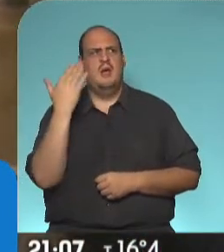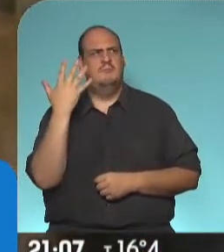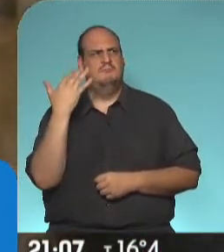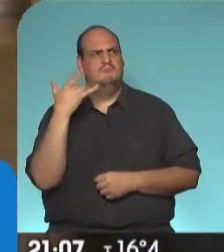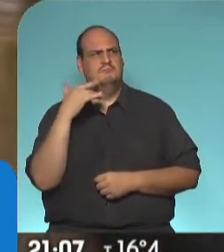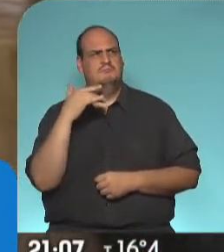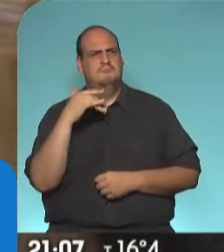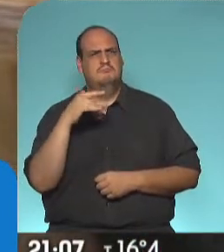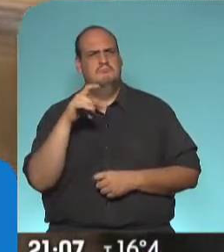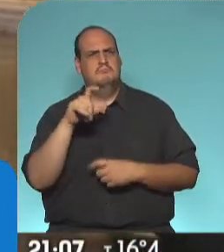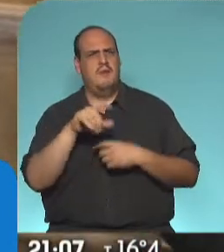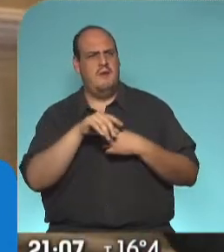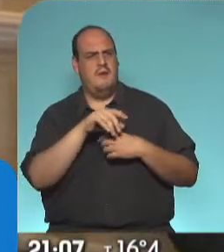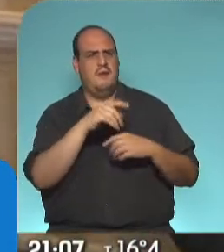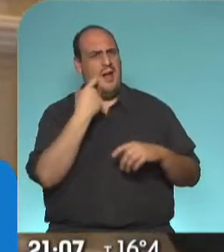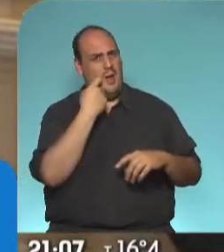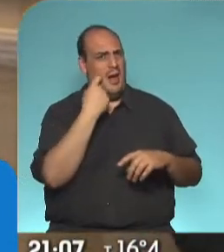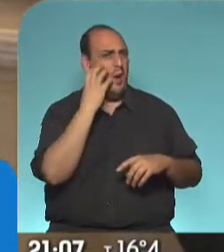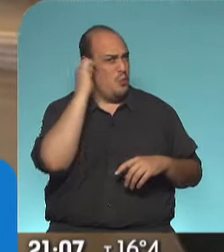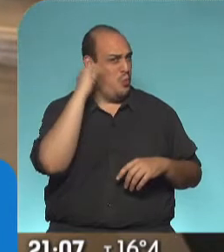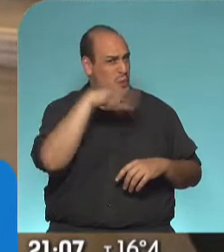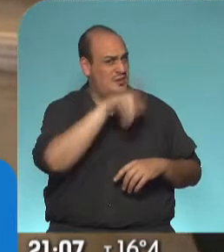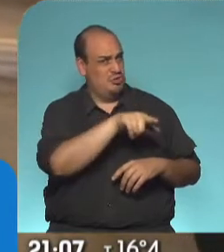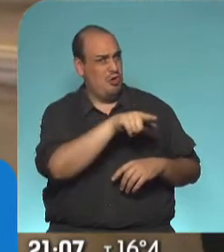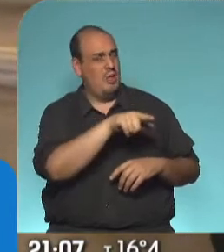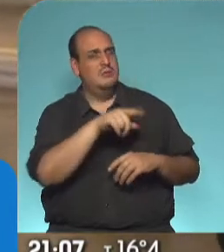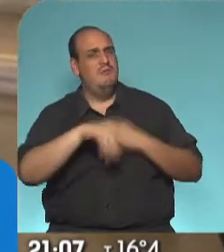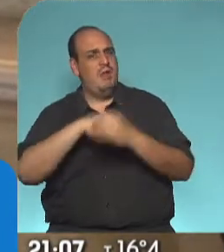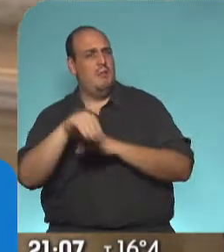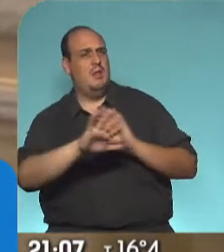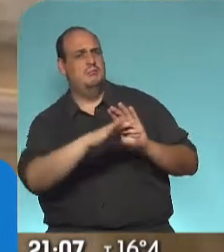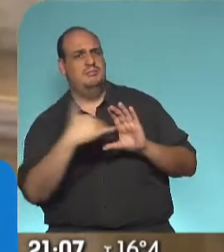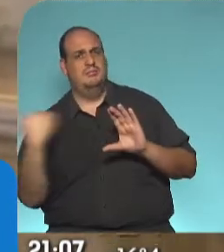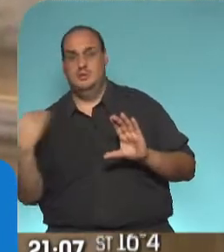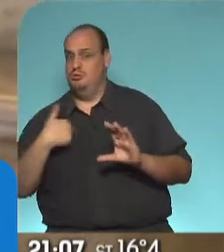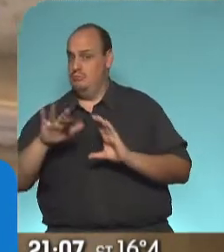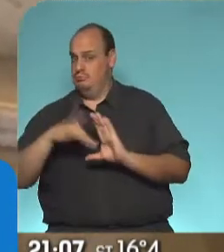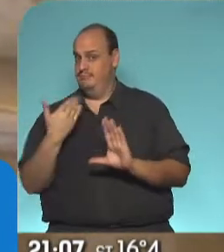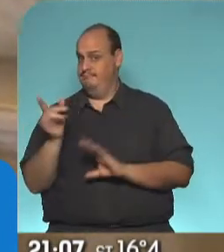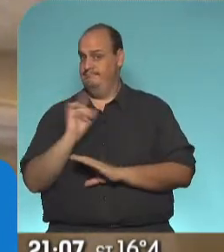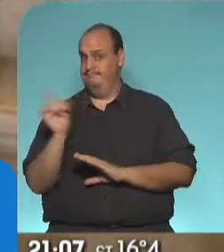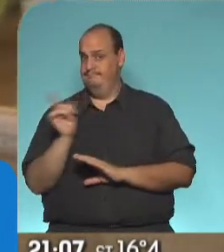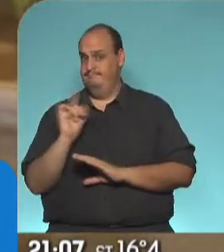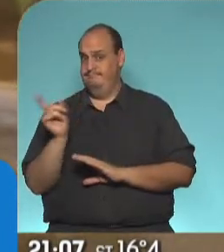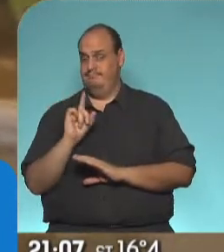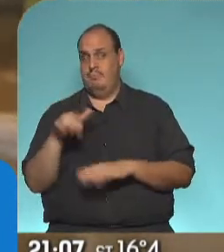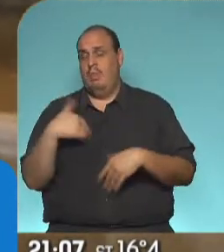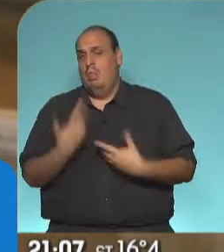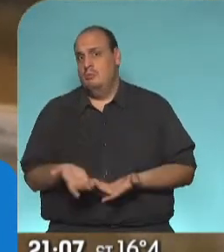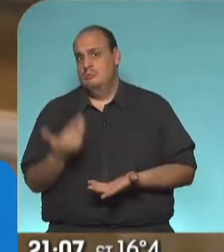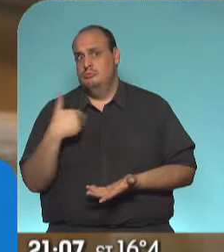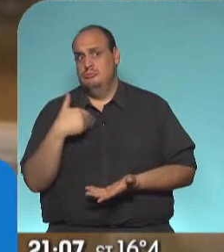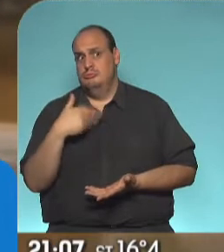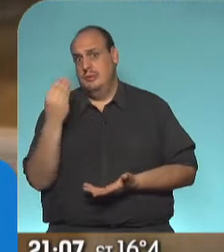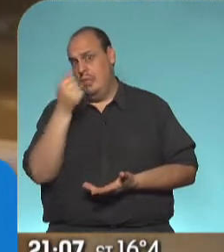la mayoría de los familiares. En mi caso yo no recibí ningún mail, con lo cual no tuve la posibilidad de ese fin